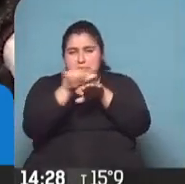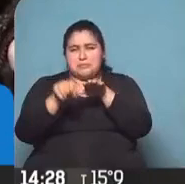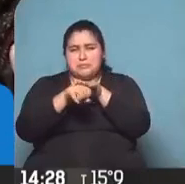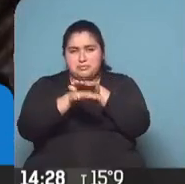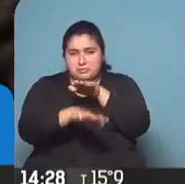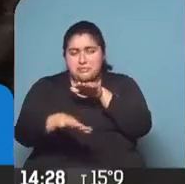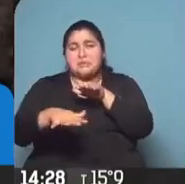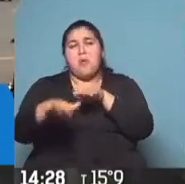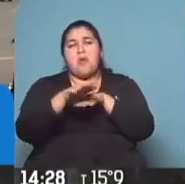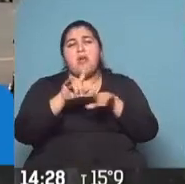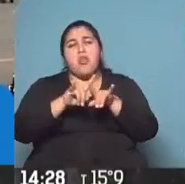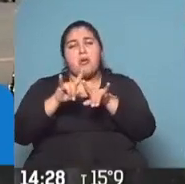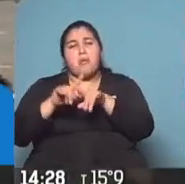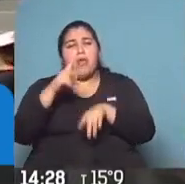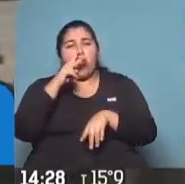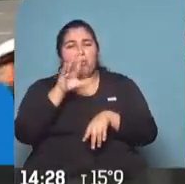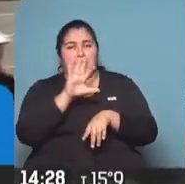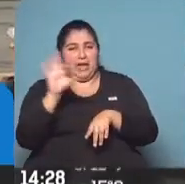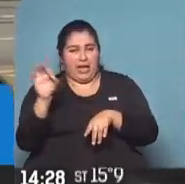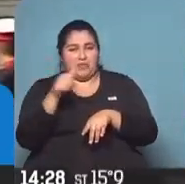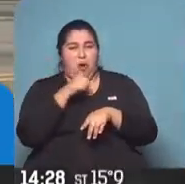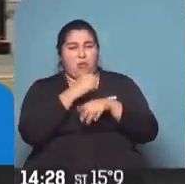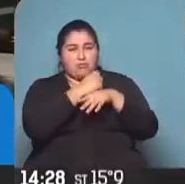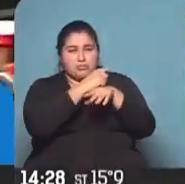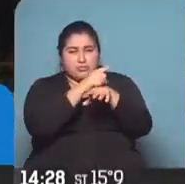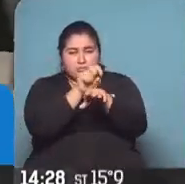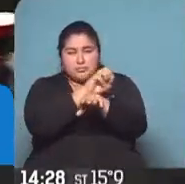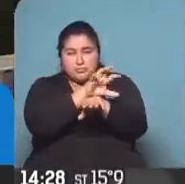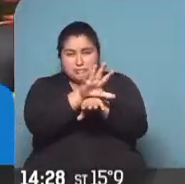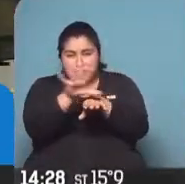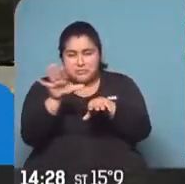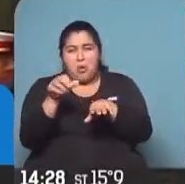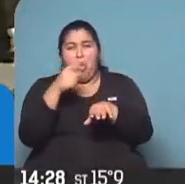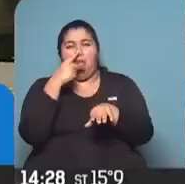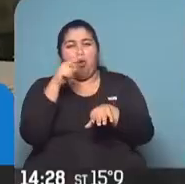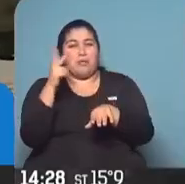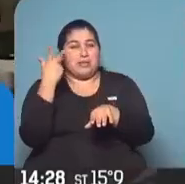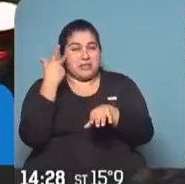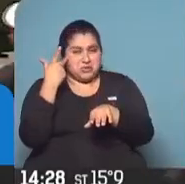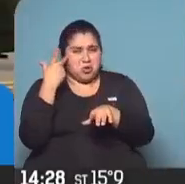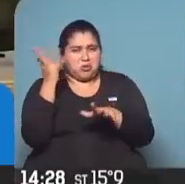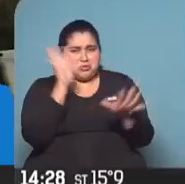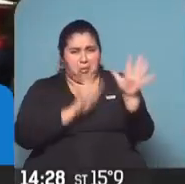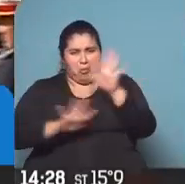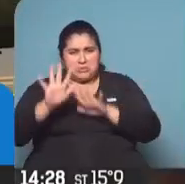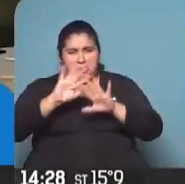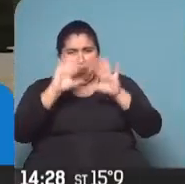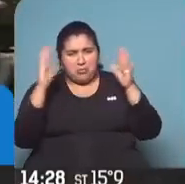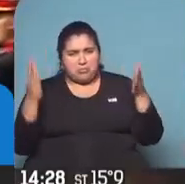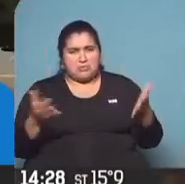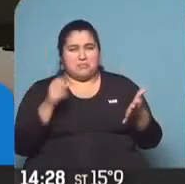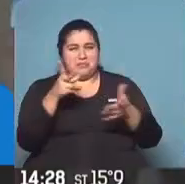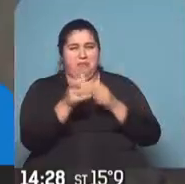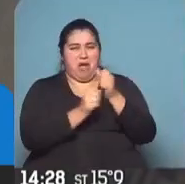w 2500 antimotines largo de fabricación del año 2018 armado y negro industrial